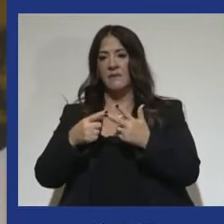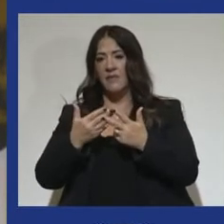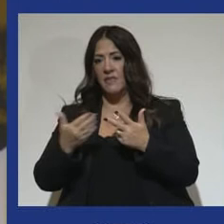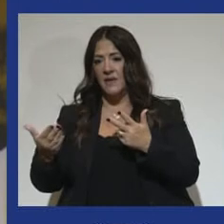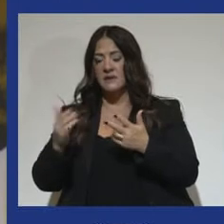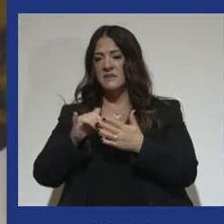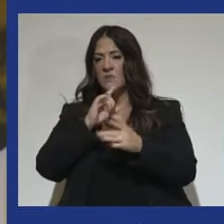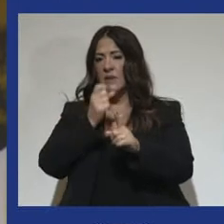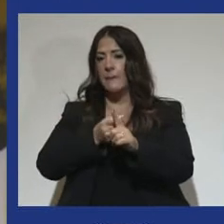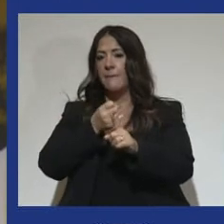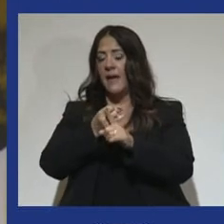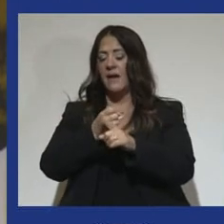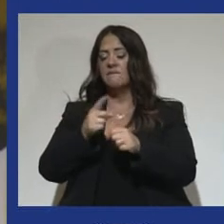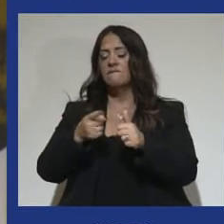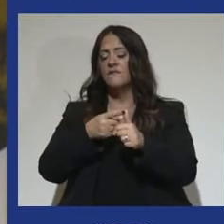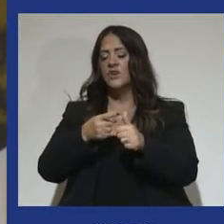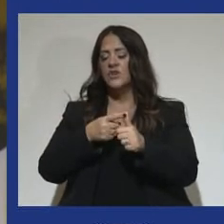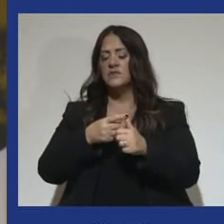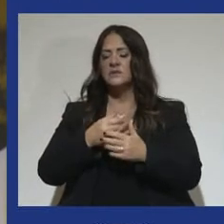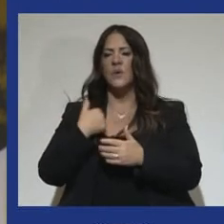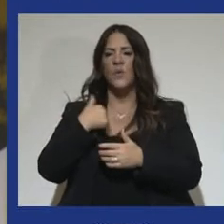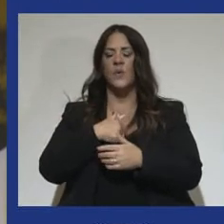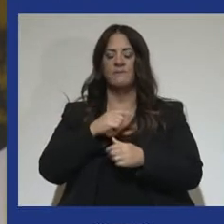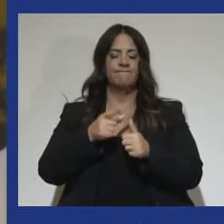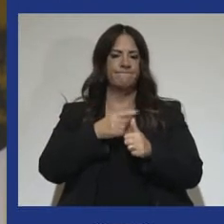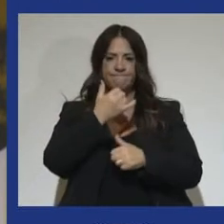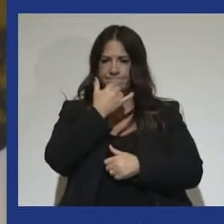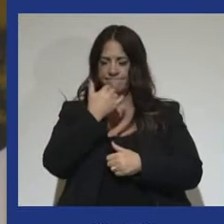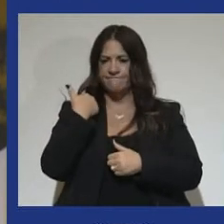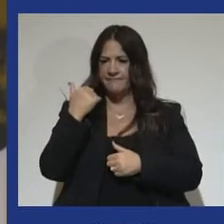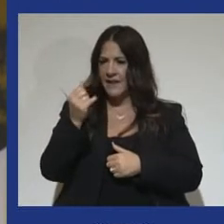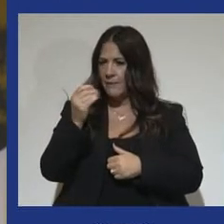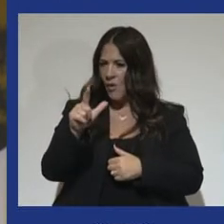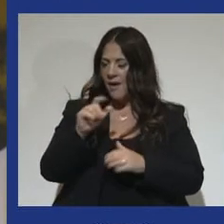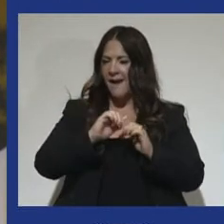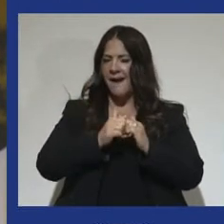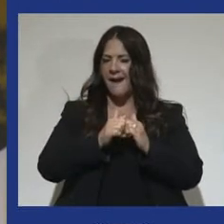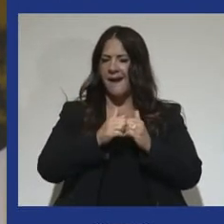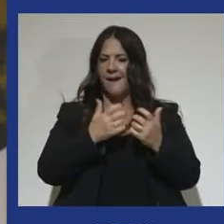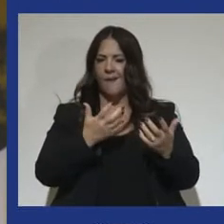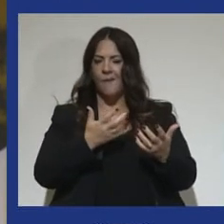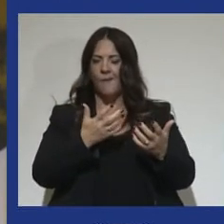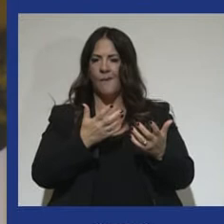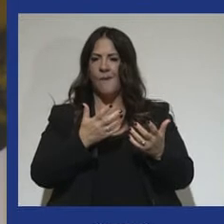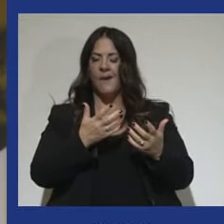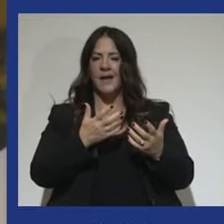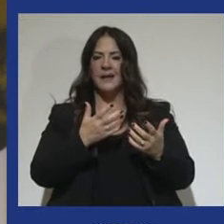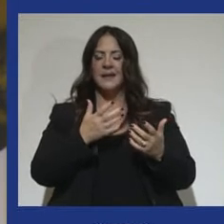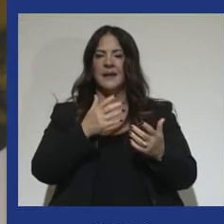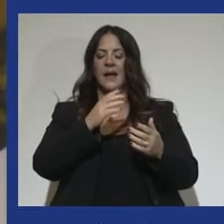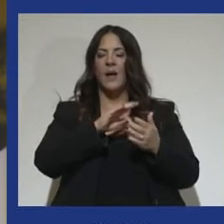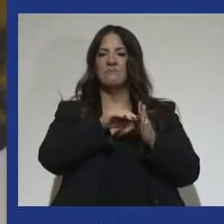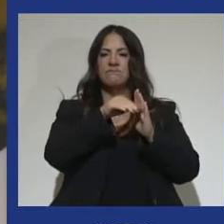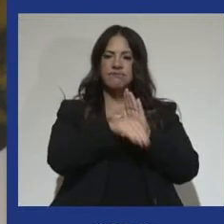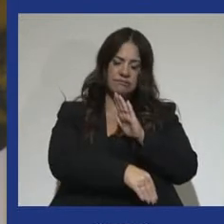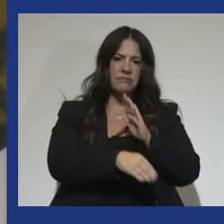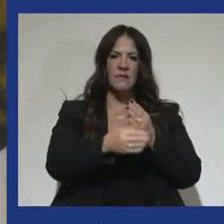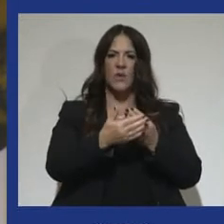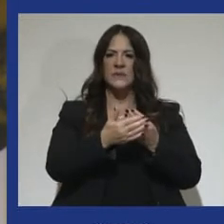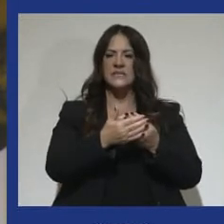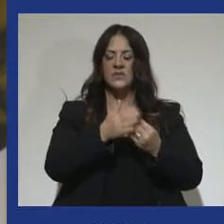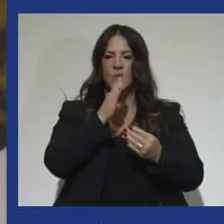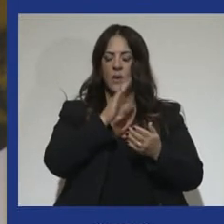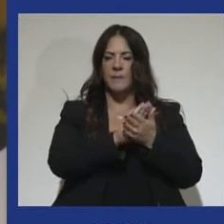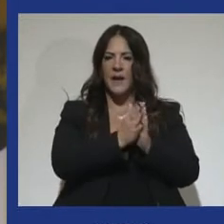tres cosas que realmente se son impactadas para comenzar en abril no sé químico equivocamos perdón sobre cómo se